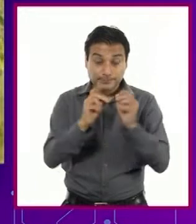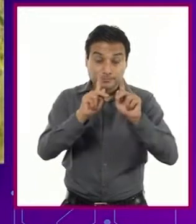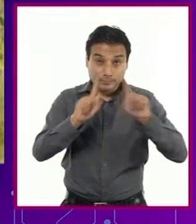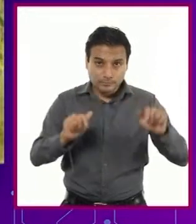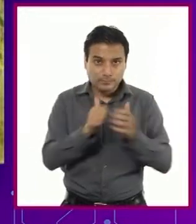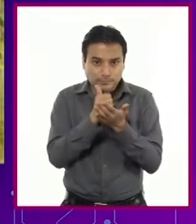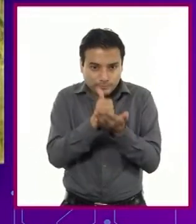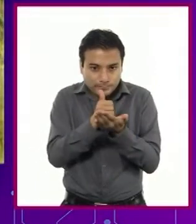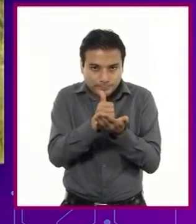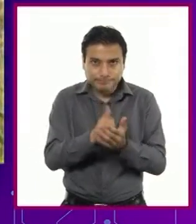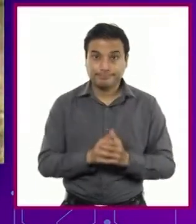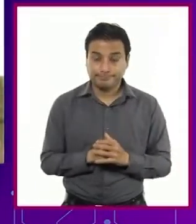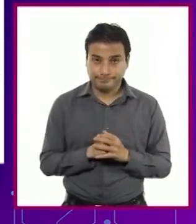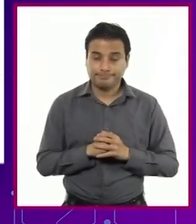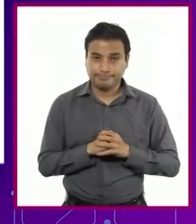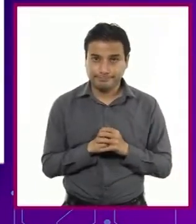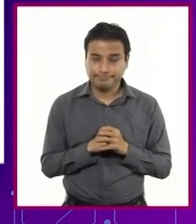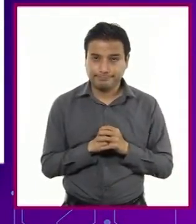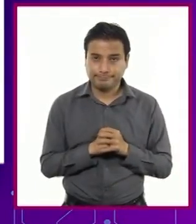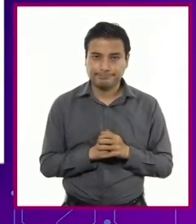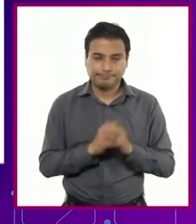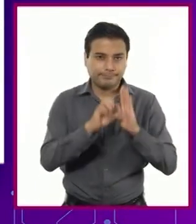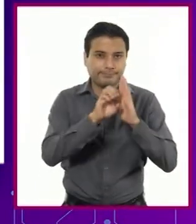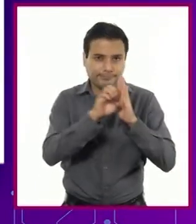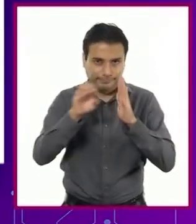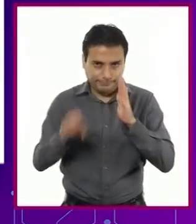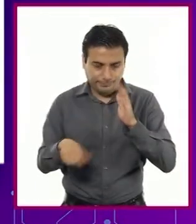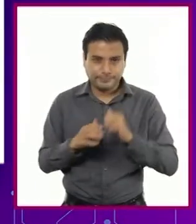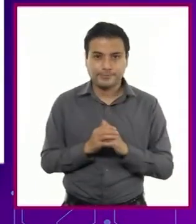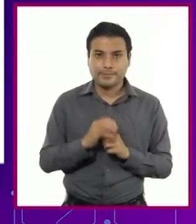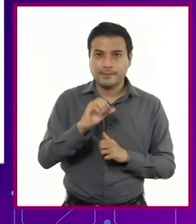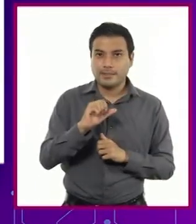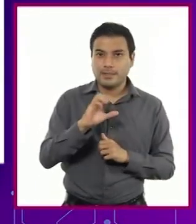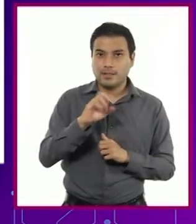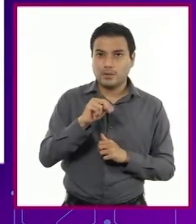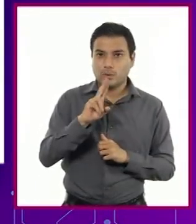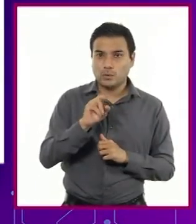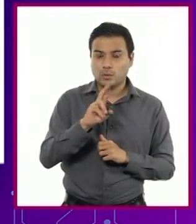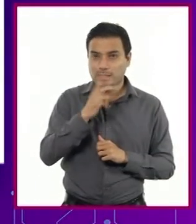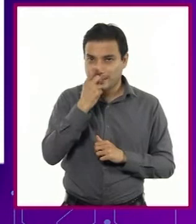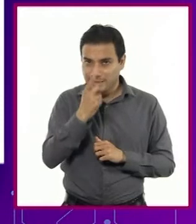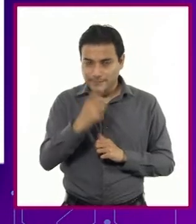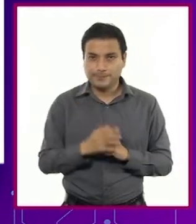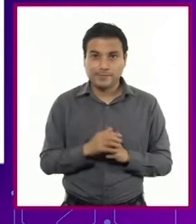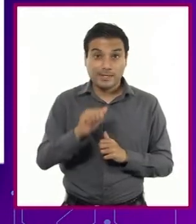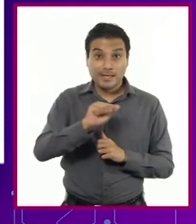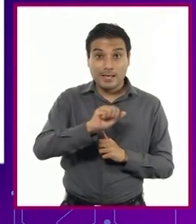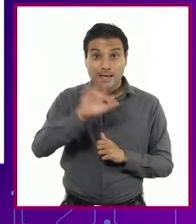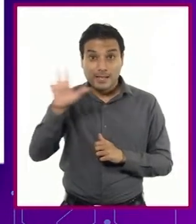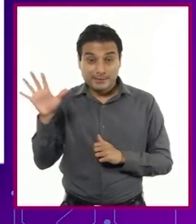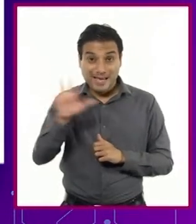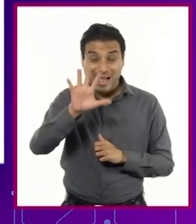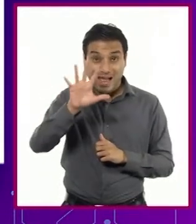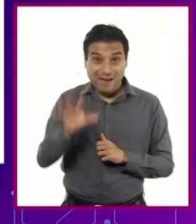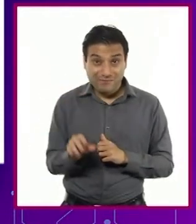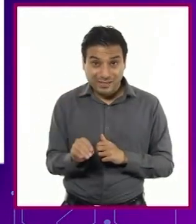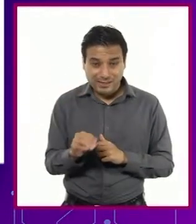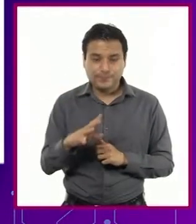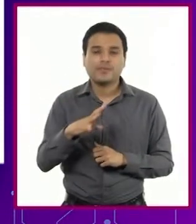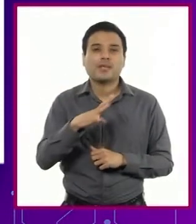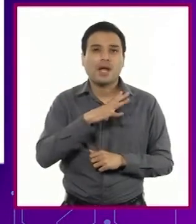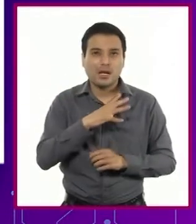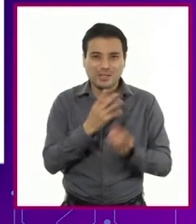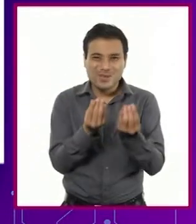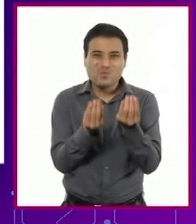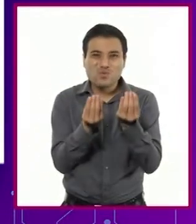contenerlos. Por ejemplo, la ACNUR reporta que los conflictos locales en Asia y África principalmente han